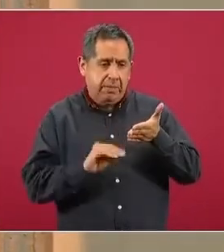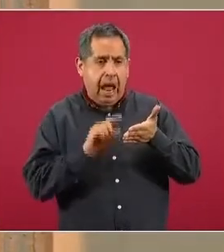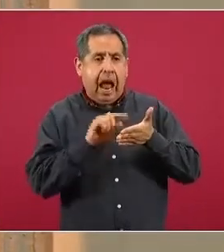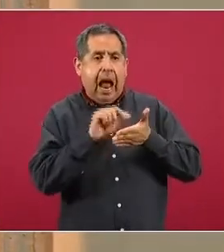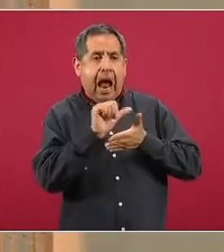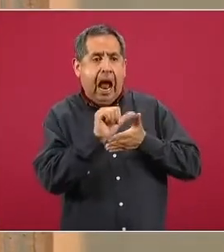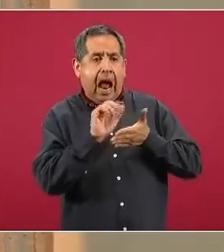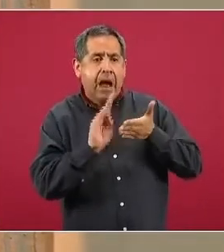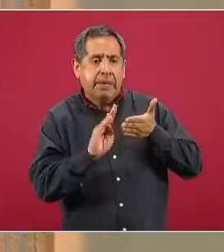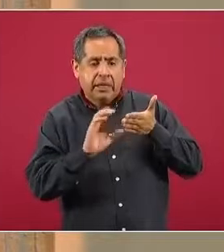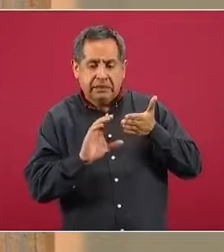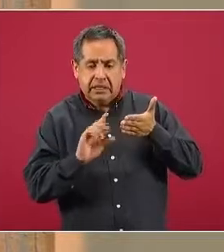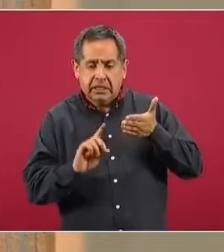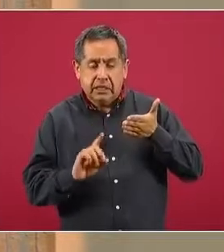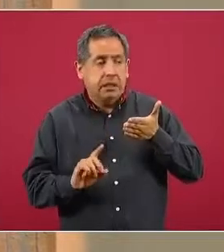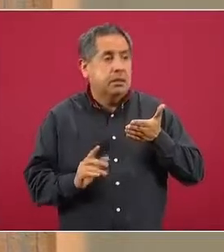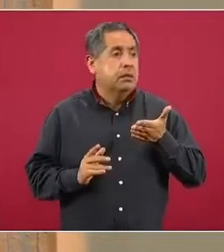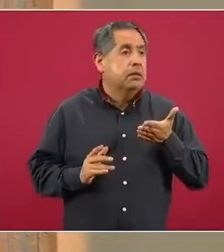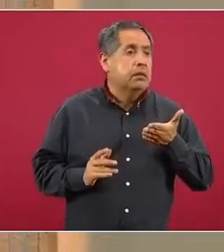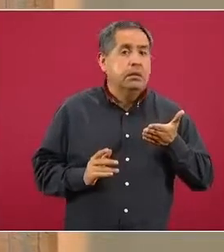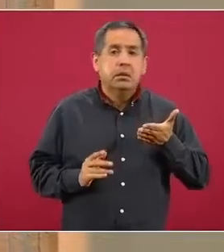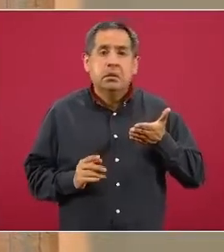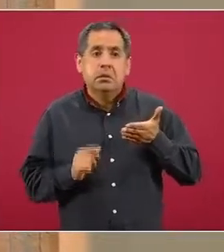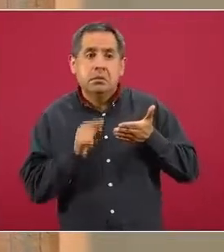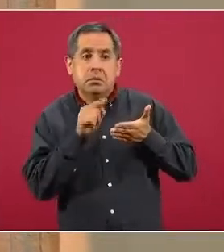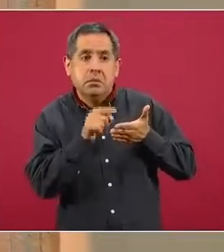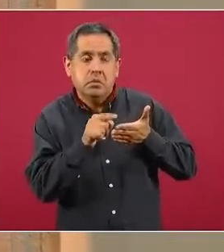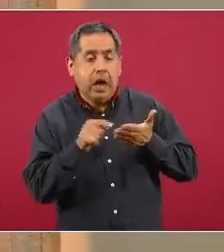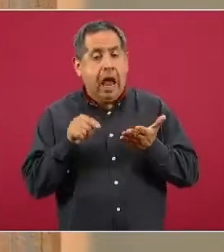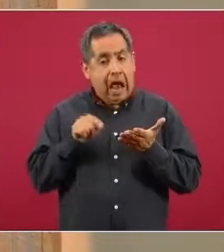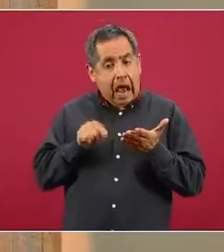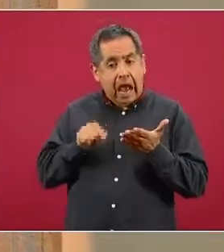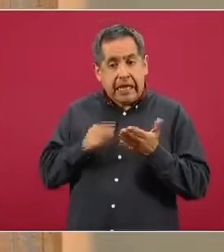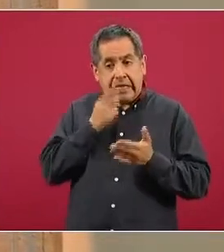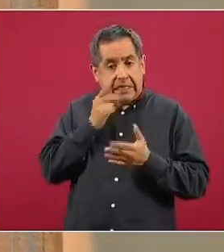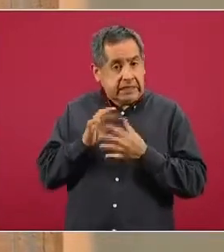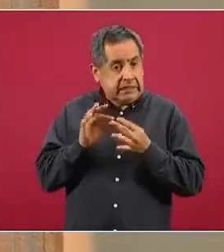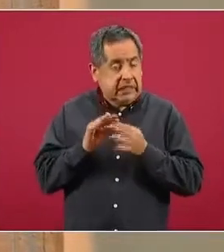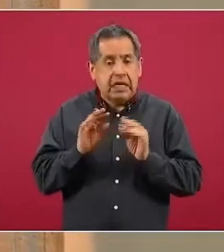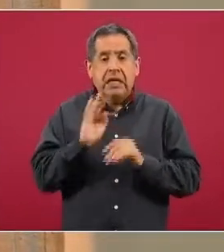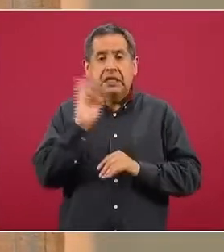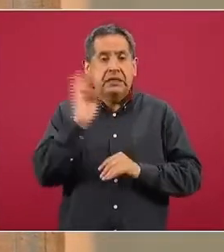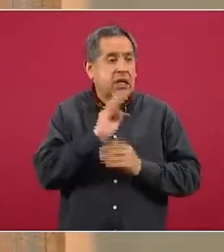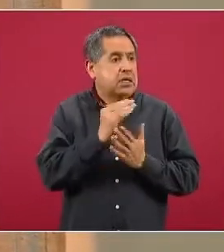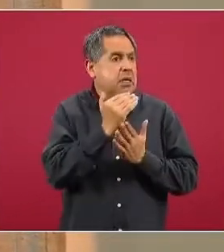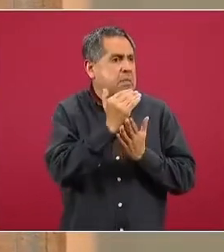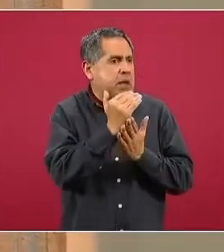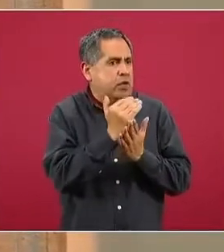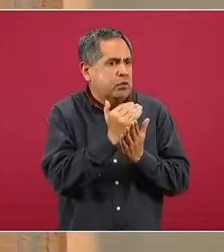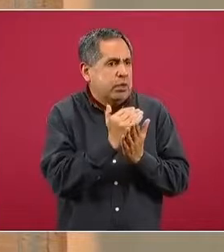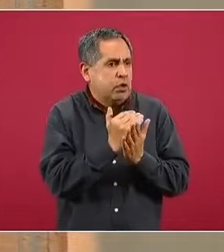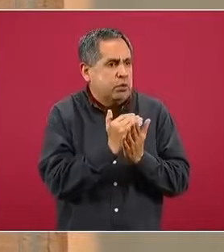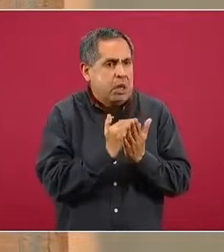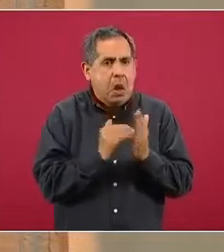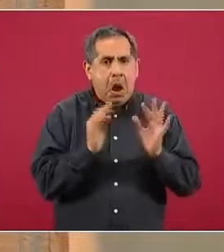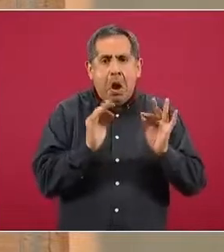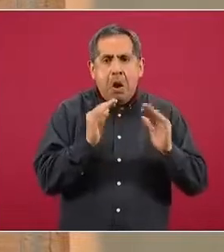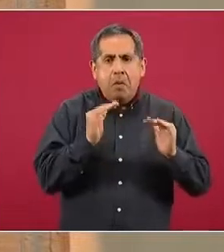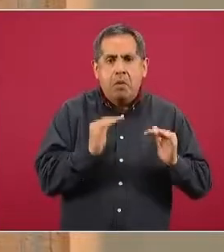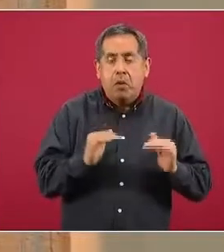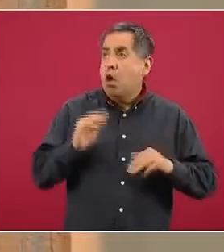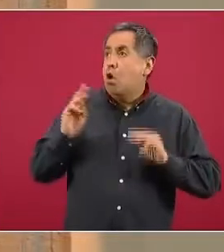epidemia, y se consideró que si teníamos un curso de disminución y lográbamos tener en México y en el